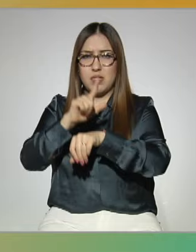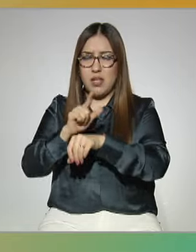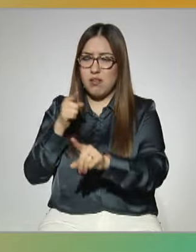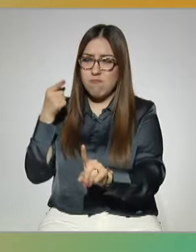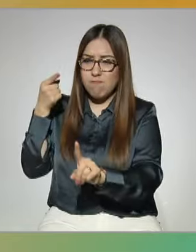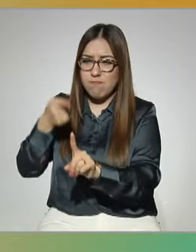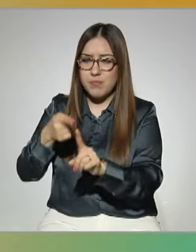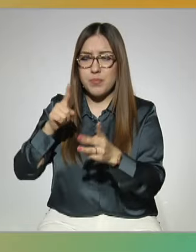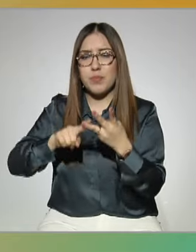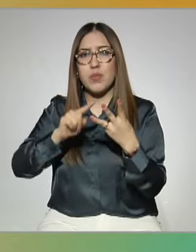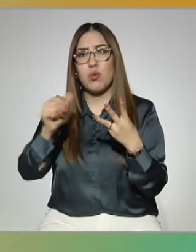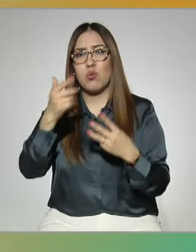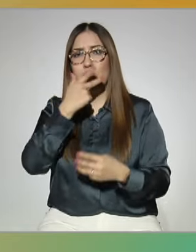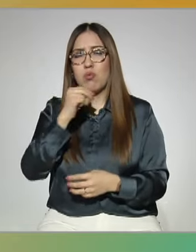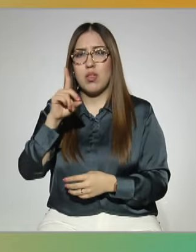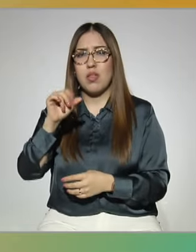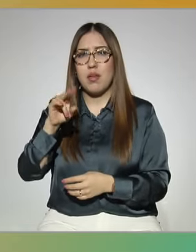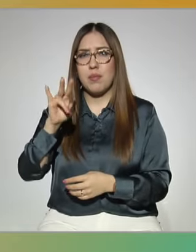¡Gracias!